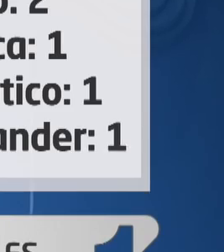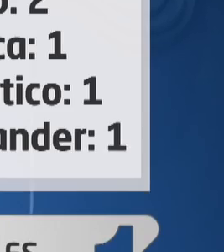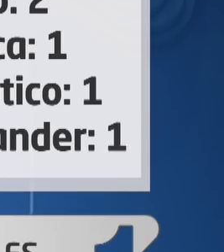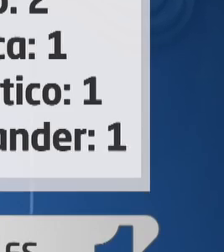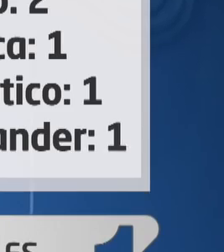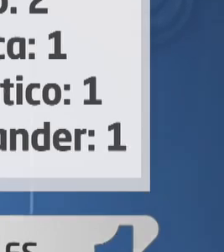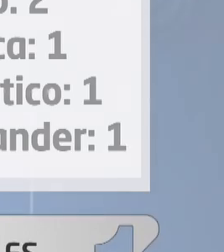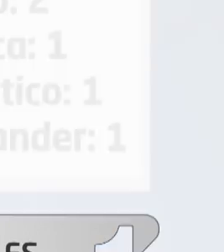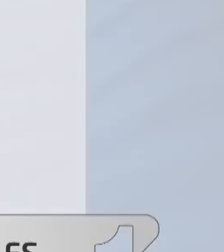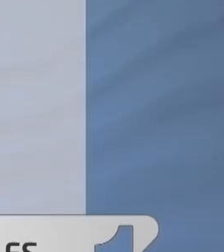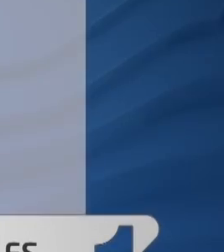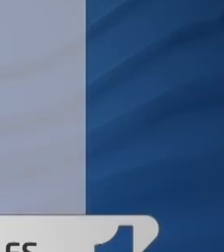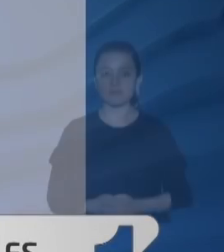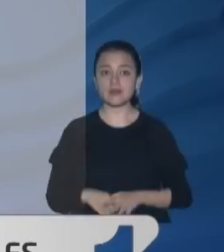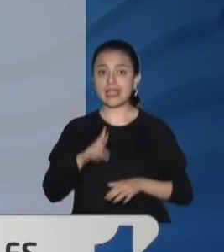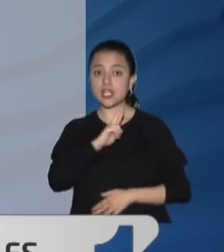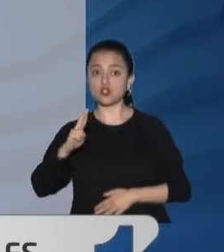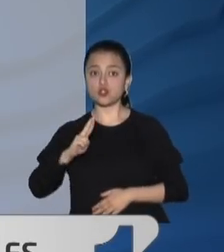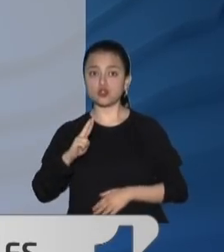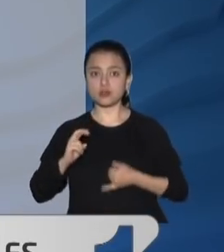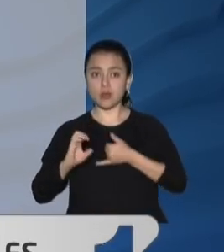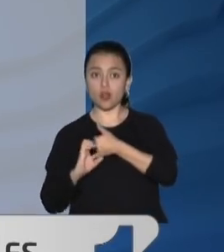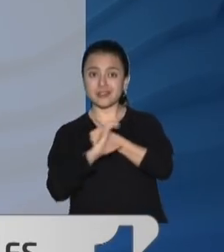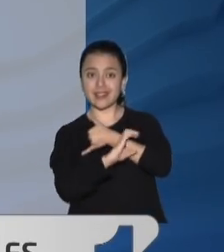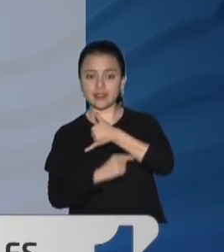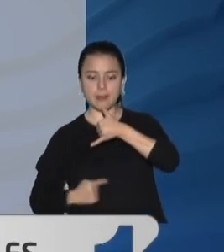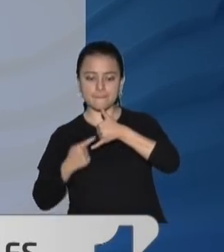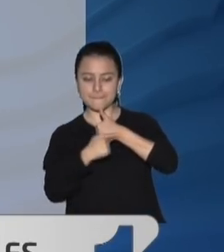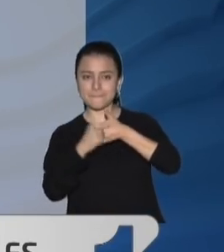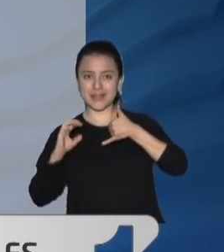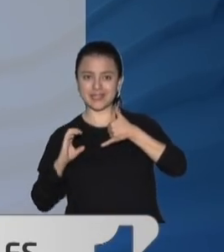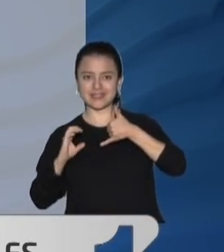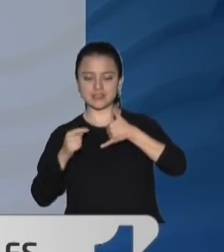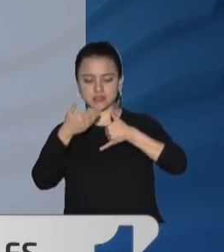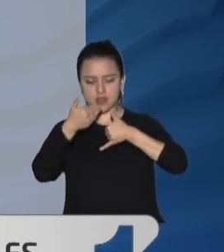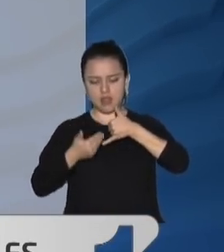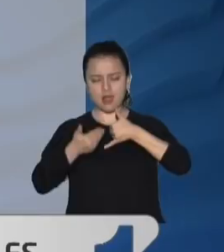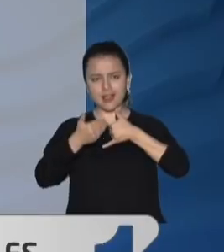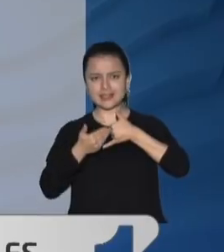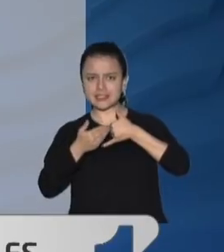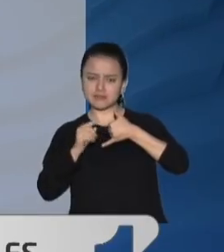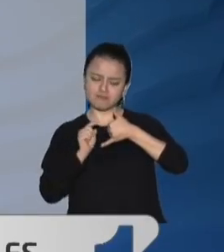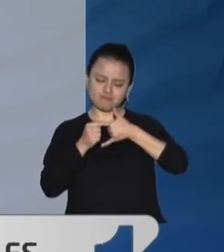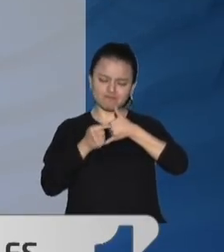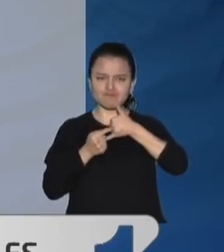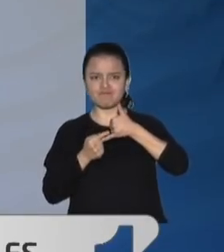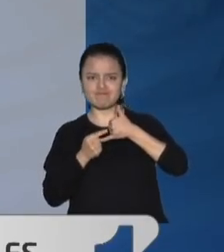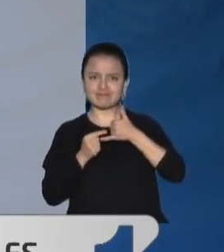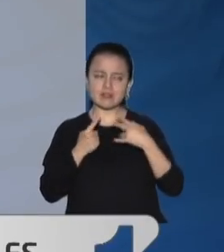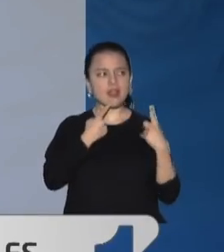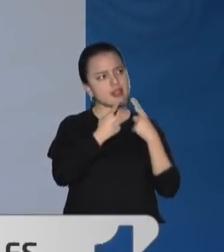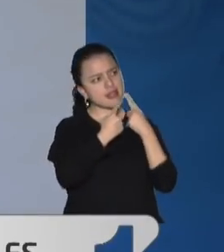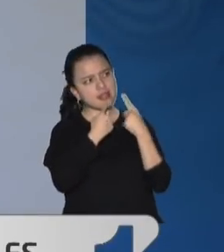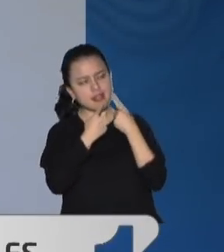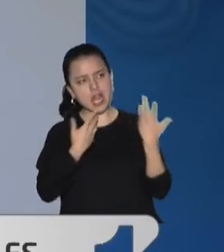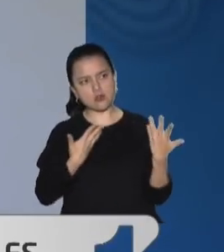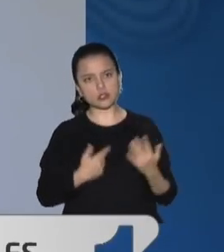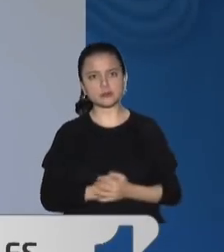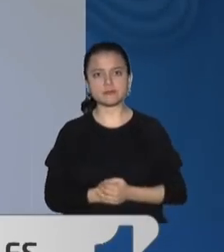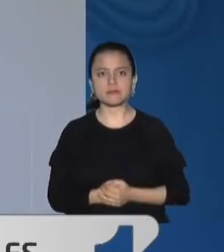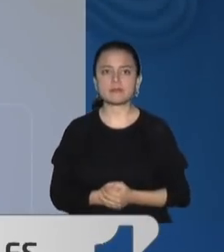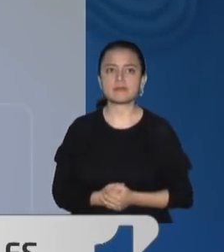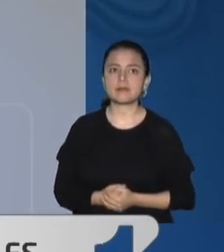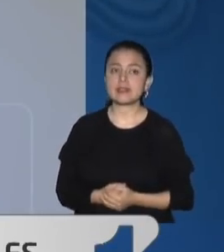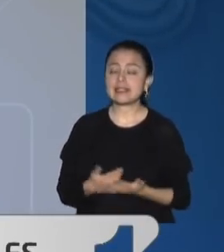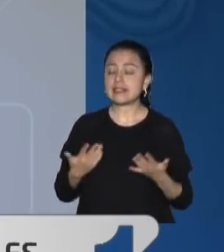por región. El suroccidente, por la complejidad de la situación, ha sido escenario de diálogos. Se mantiene el dispositivo de asistencia militar